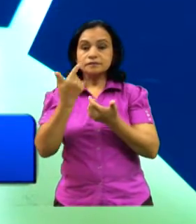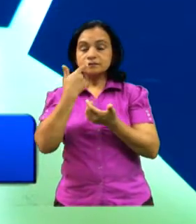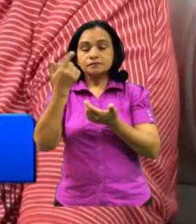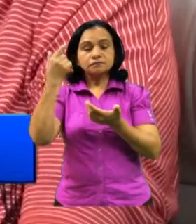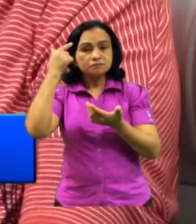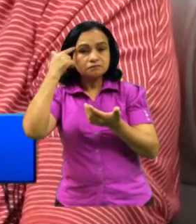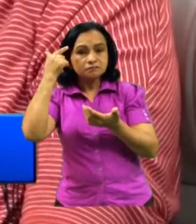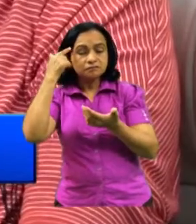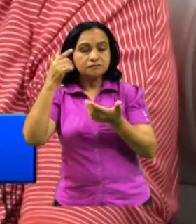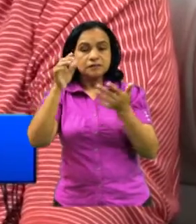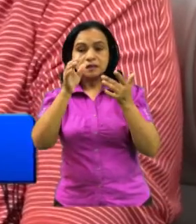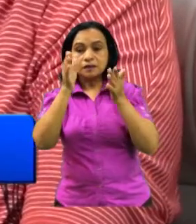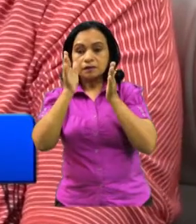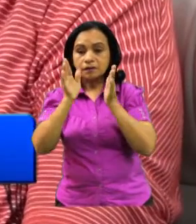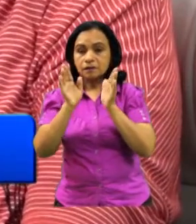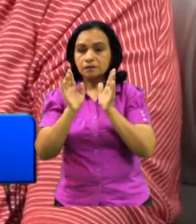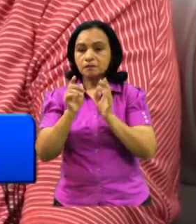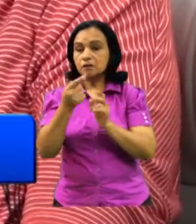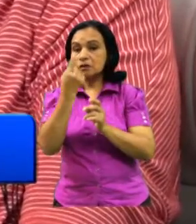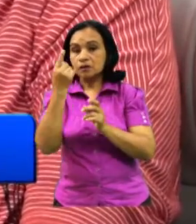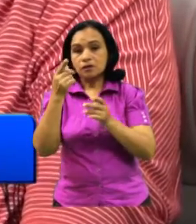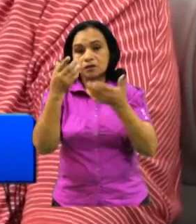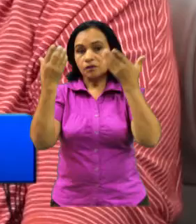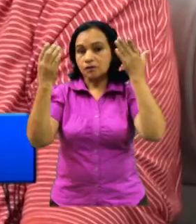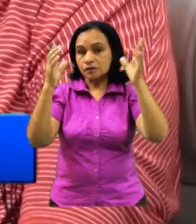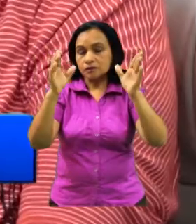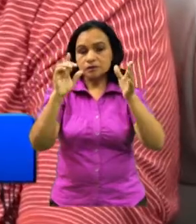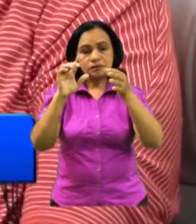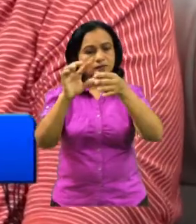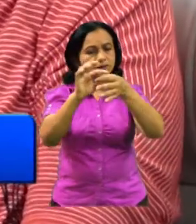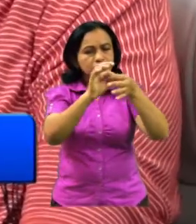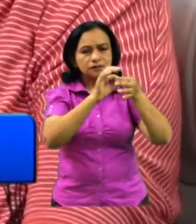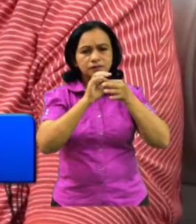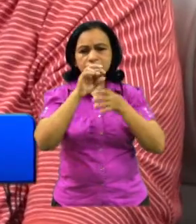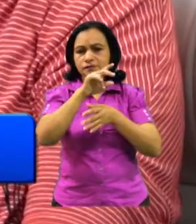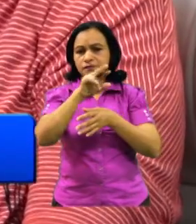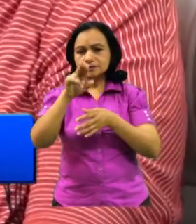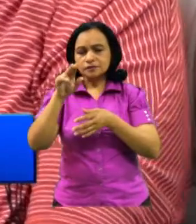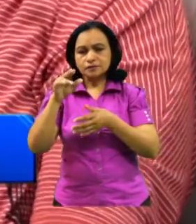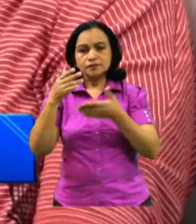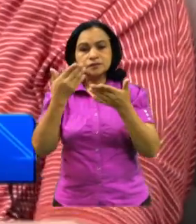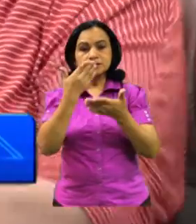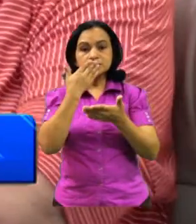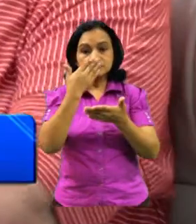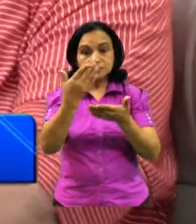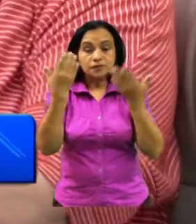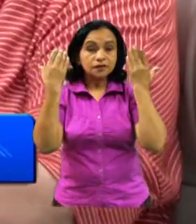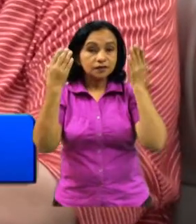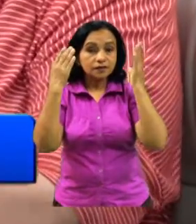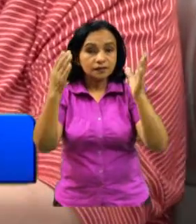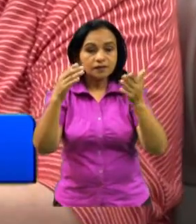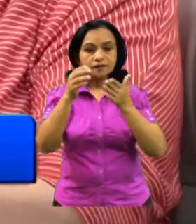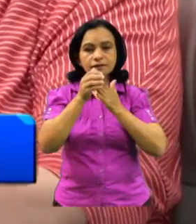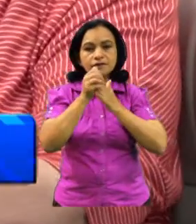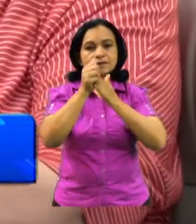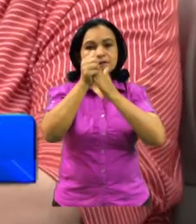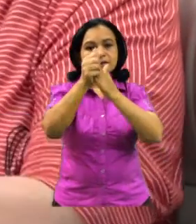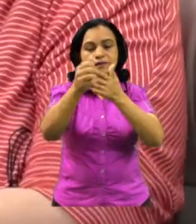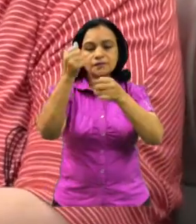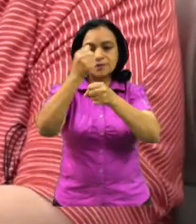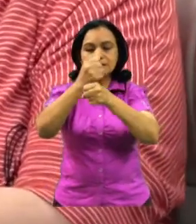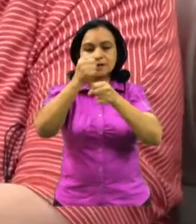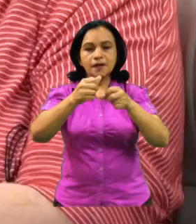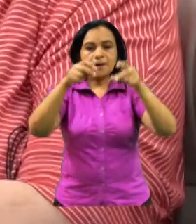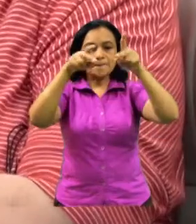tomando consideraciones específicas, o sea, herramientas tienen que ser las mismas. Y eso es uno de los grandes logros con esta guía para